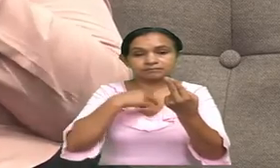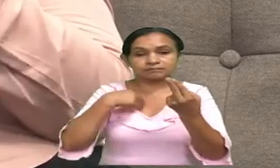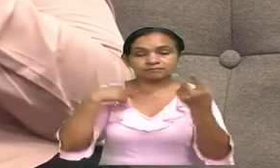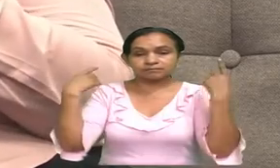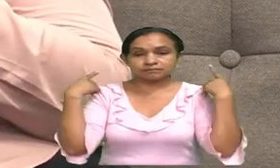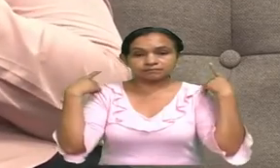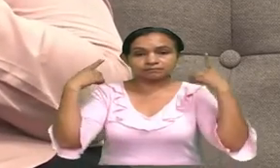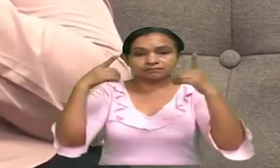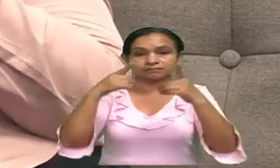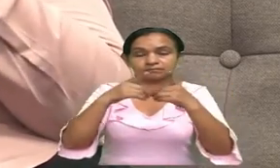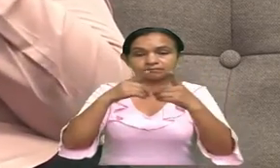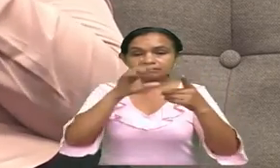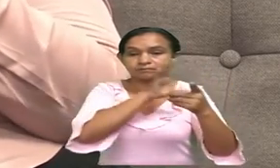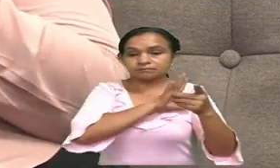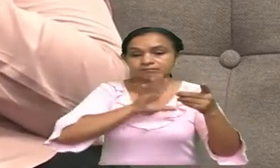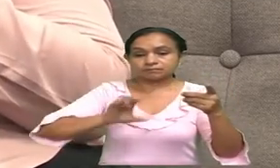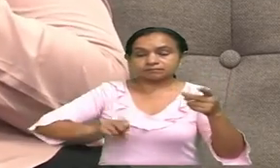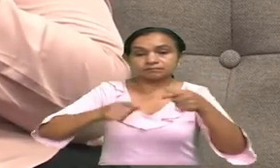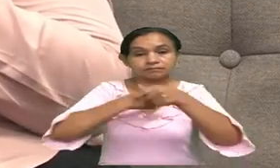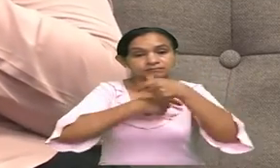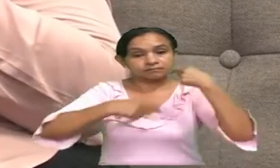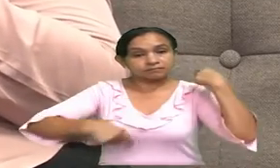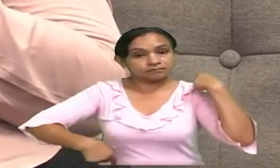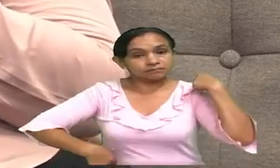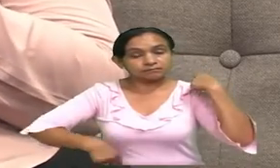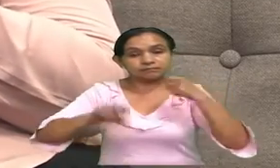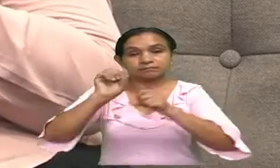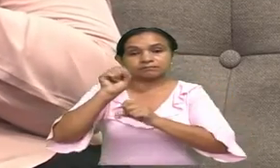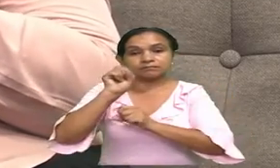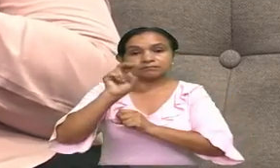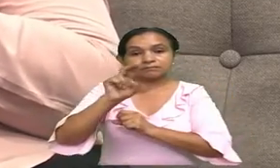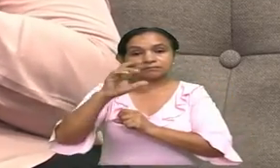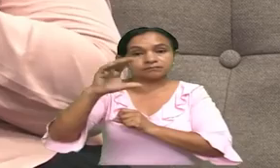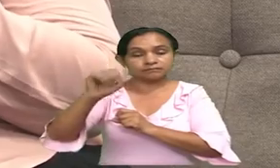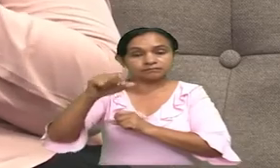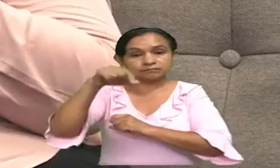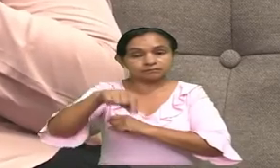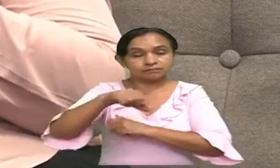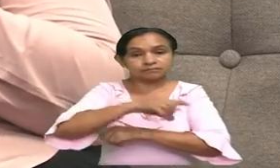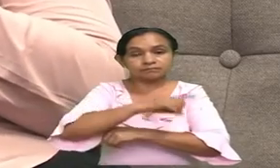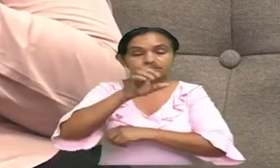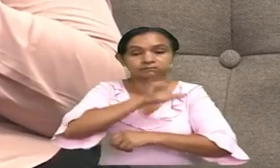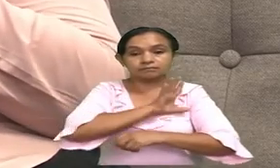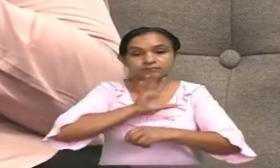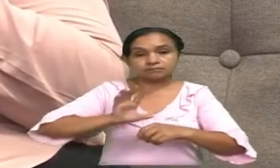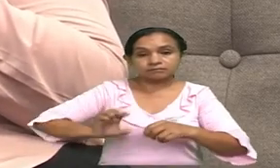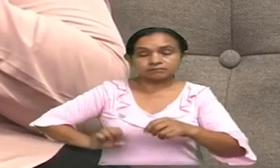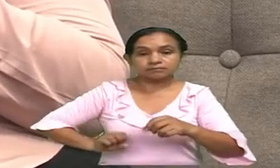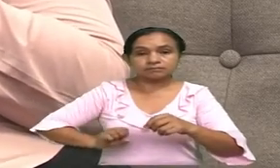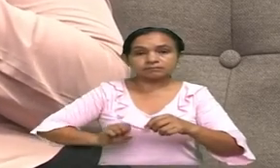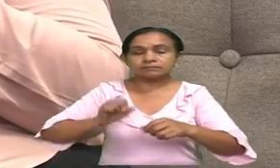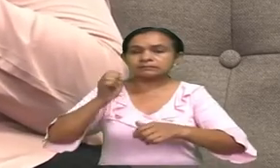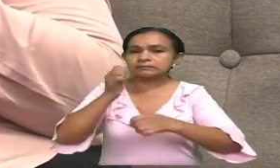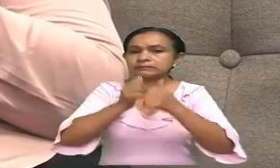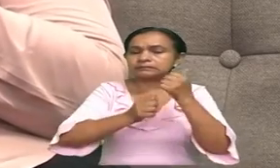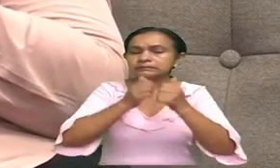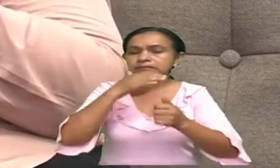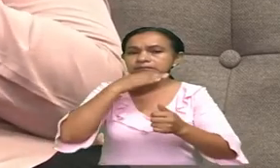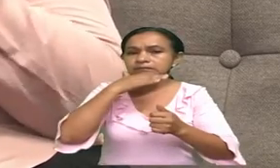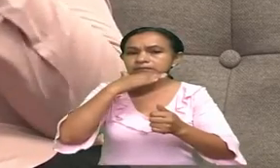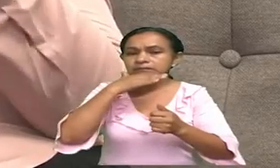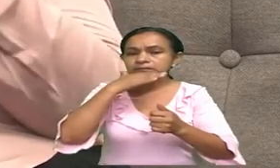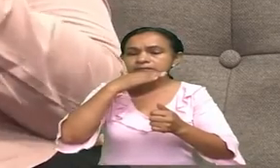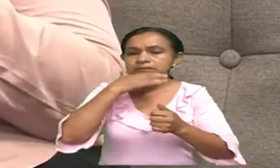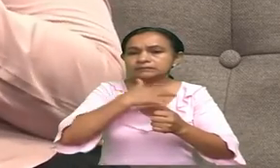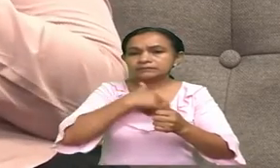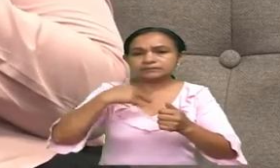de la Universidad del Salvador como presidente del SUCA, y que hoy la Universidad del Salvador está sufriendo una situación dura, porque